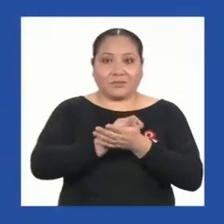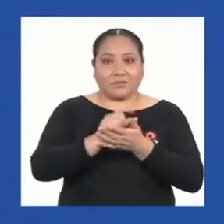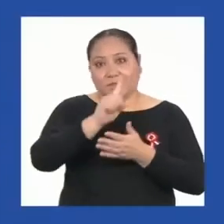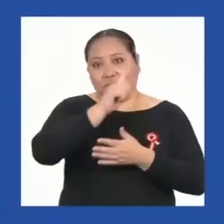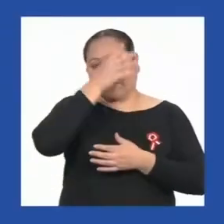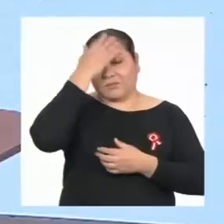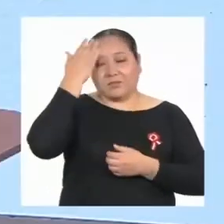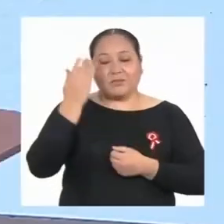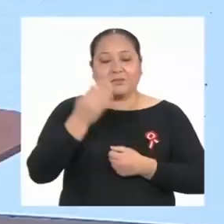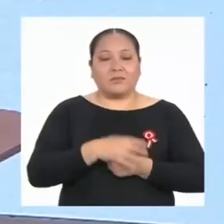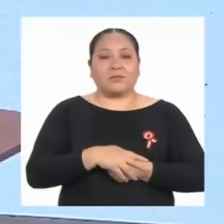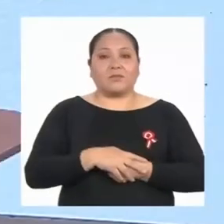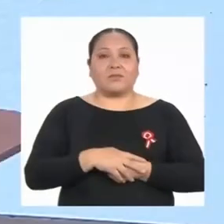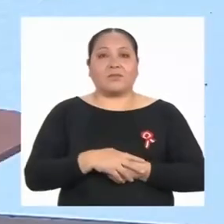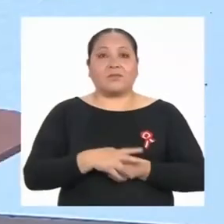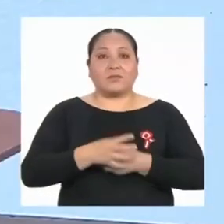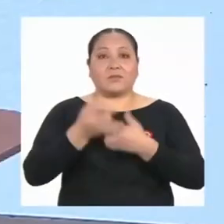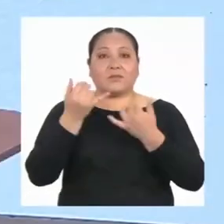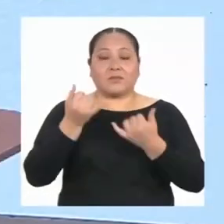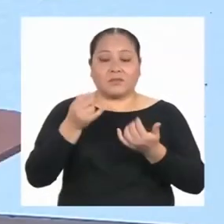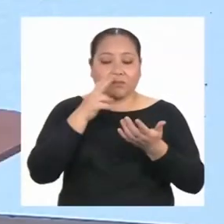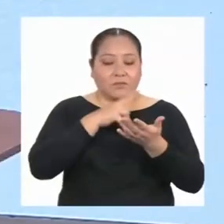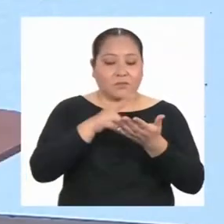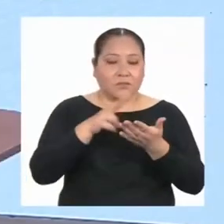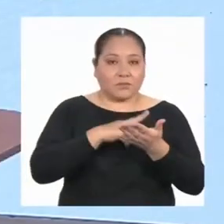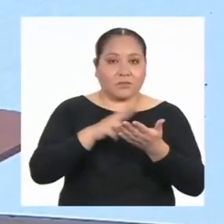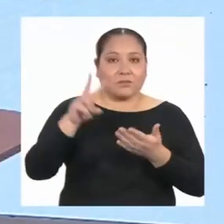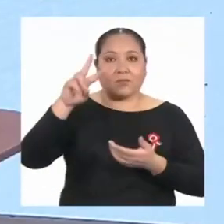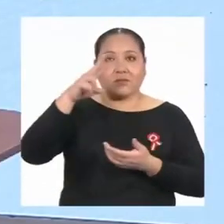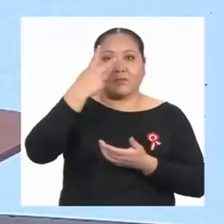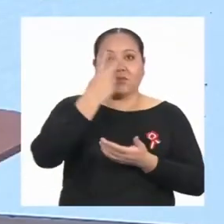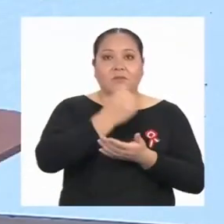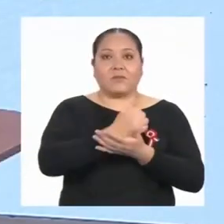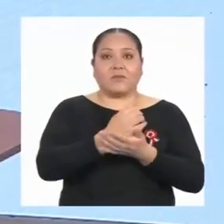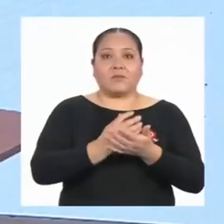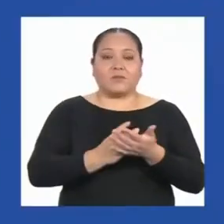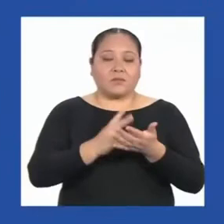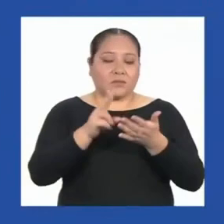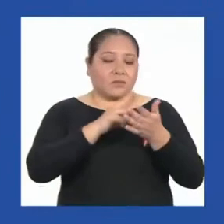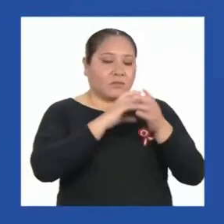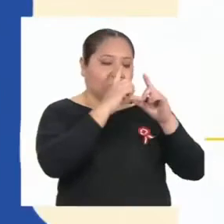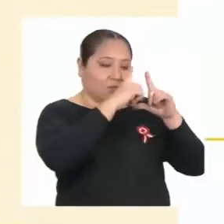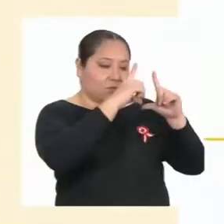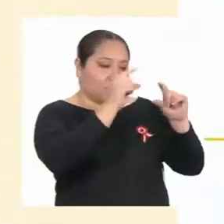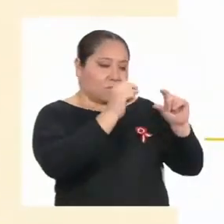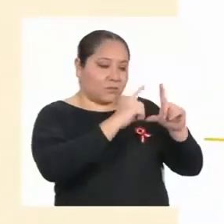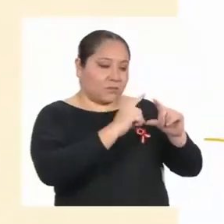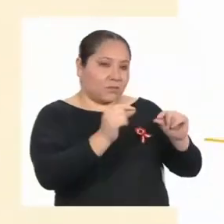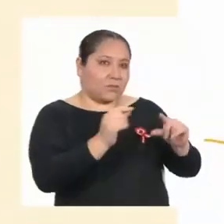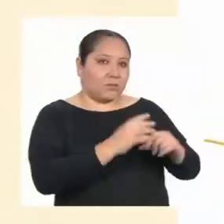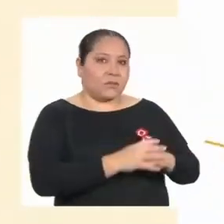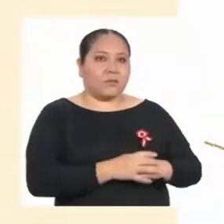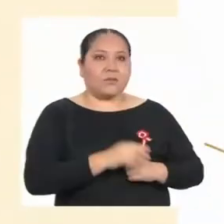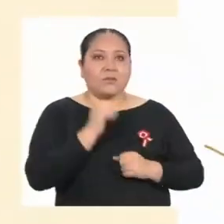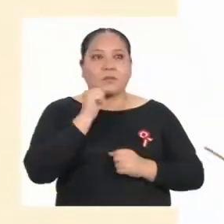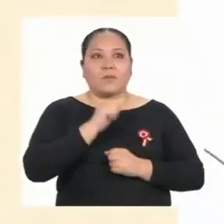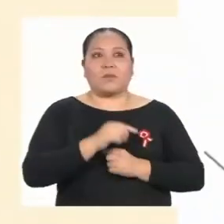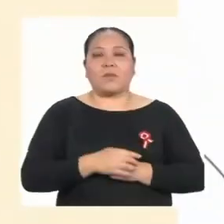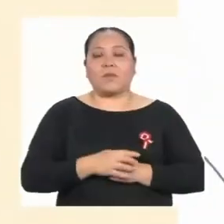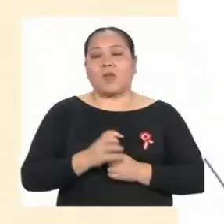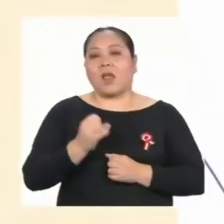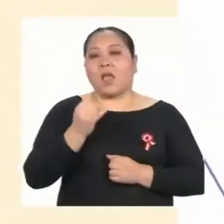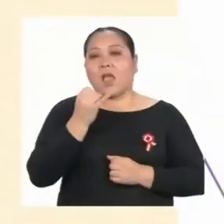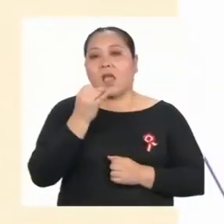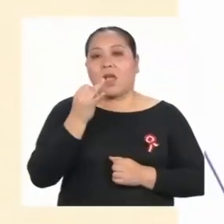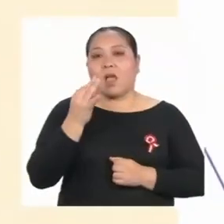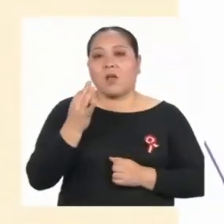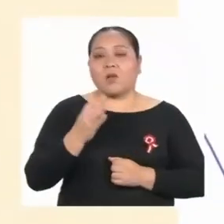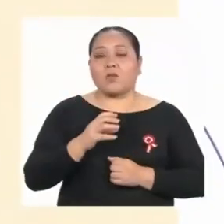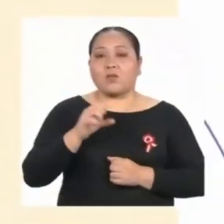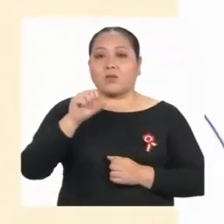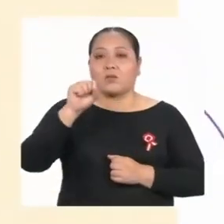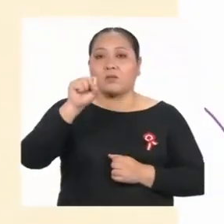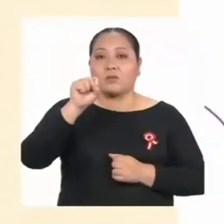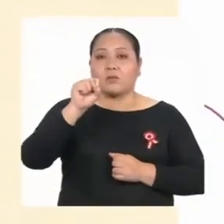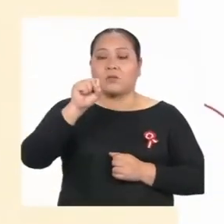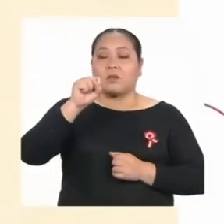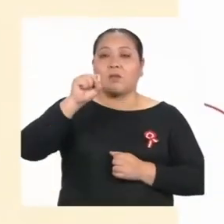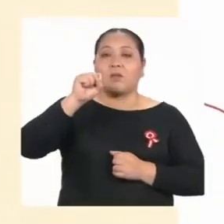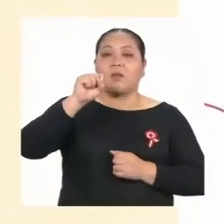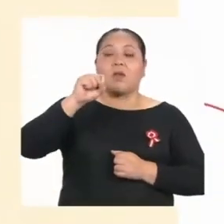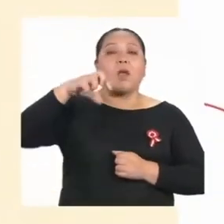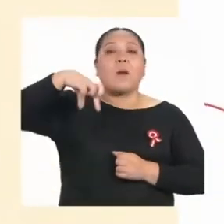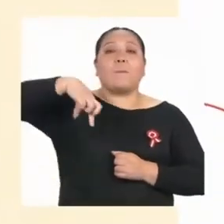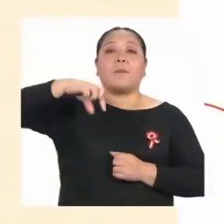lo olviden. Ahora leeré la segunda parte del texto. Existen algunos pseudobarristas